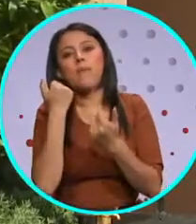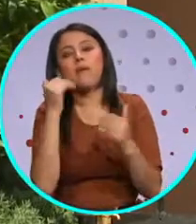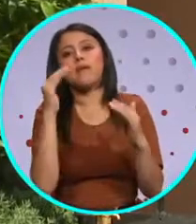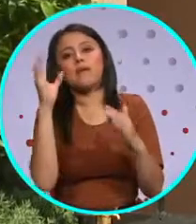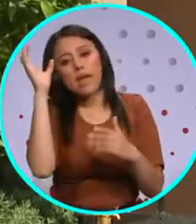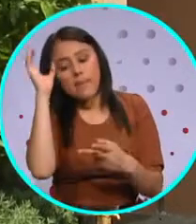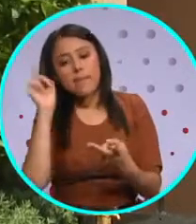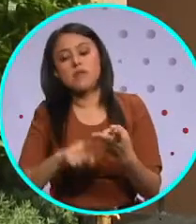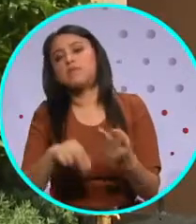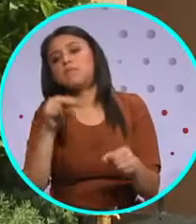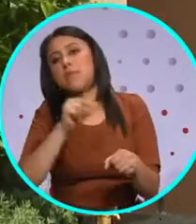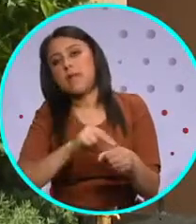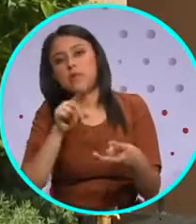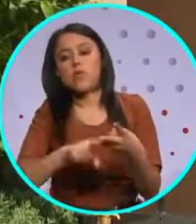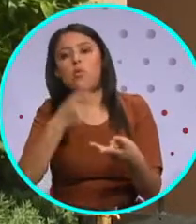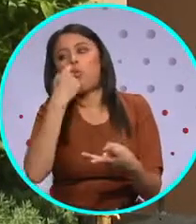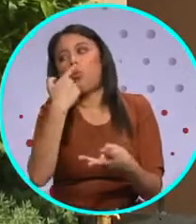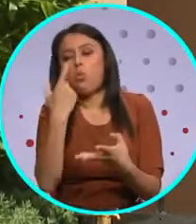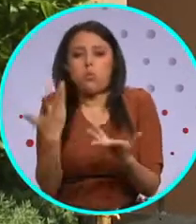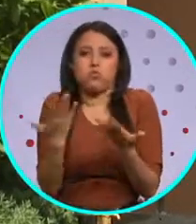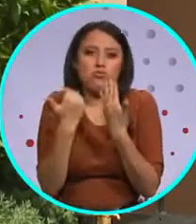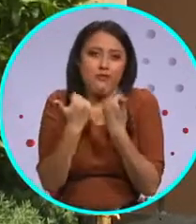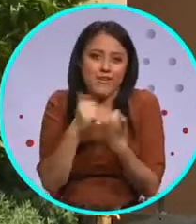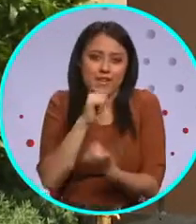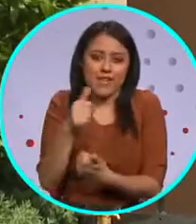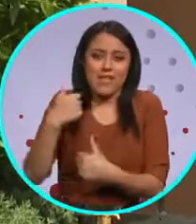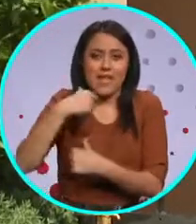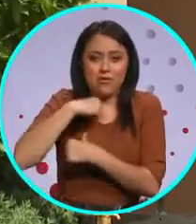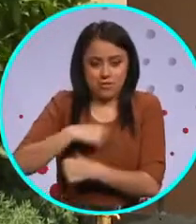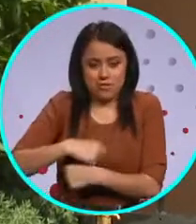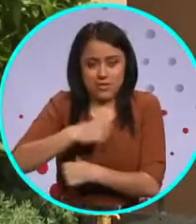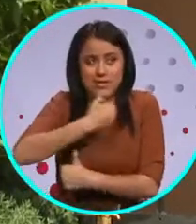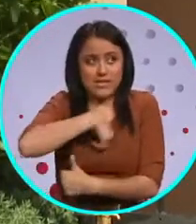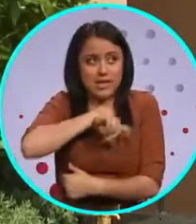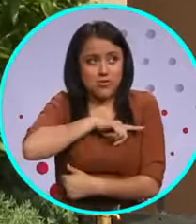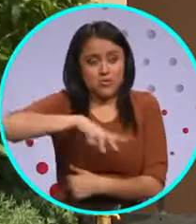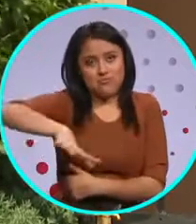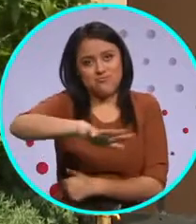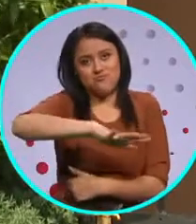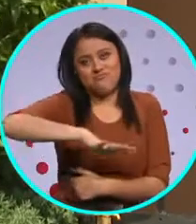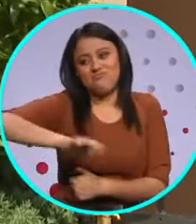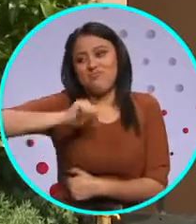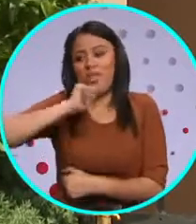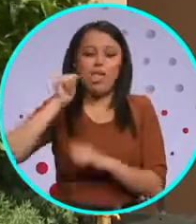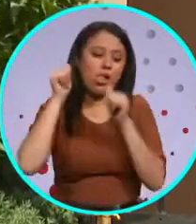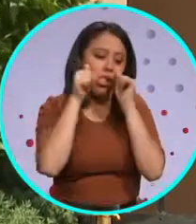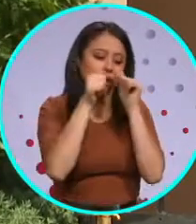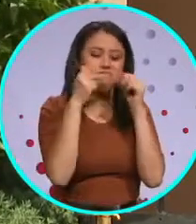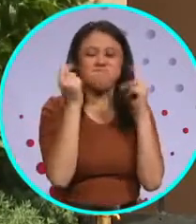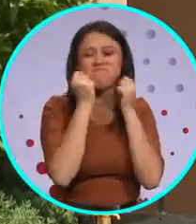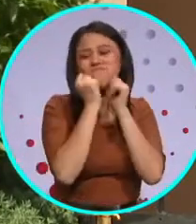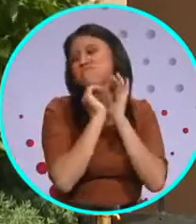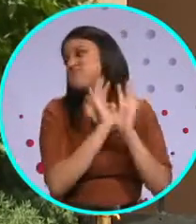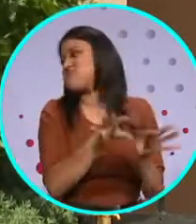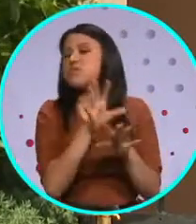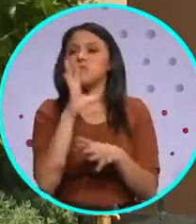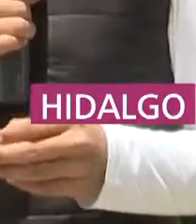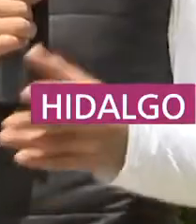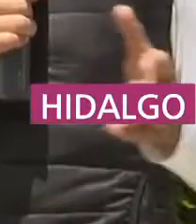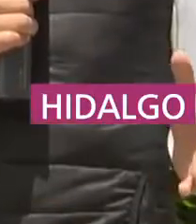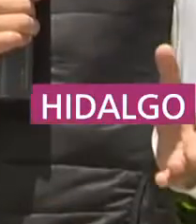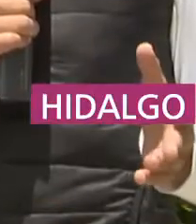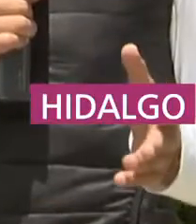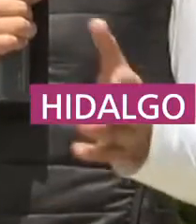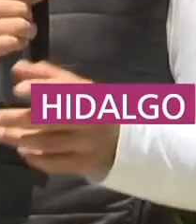médicos no hay medicamentos y las autoridades en materia de salud de todo el estado prácticamente no está volteando a ver estos hospitales se está enfocando